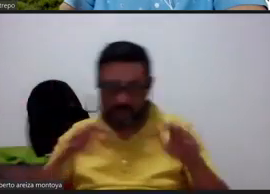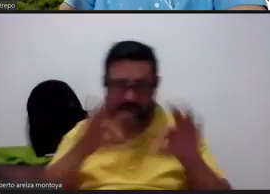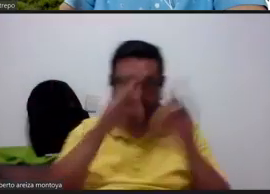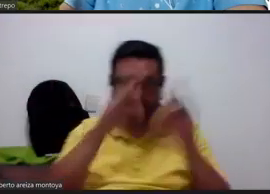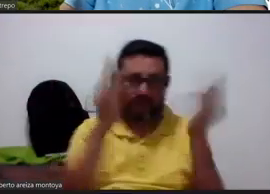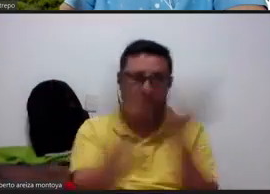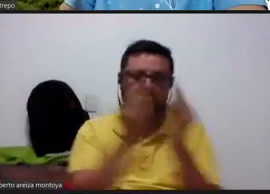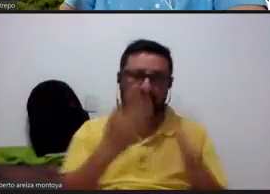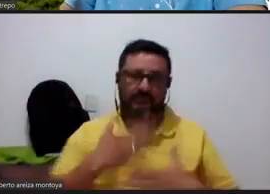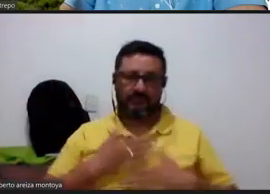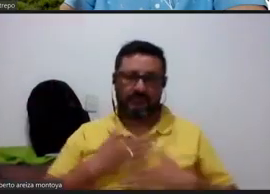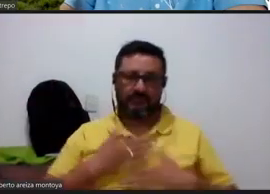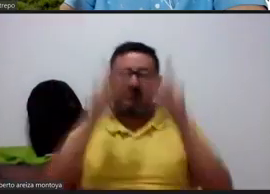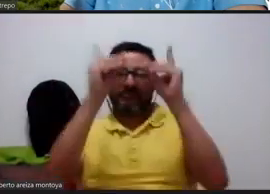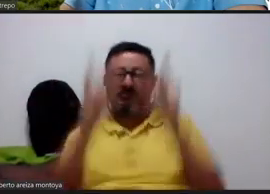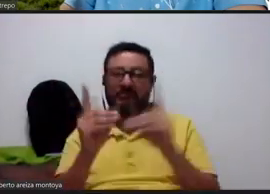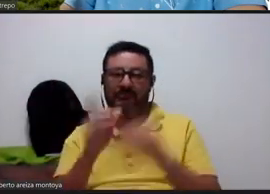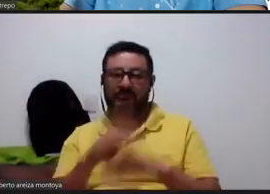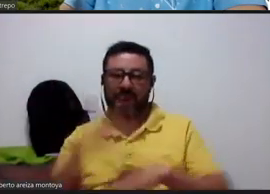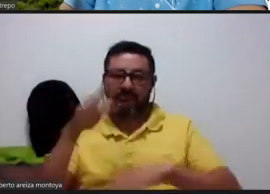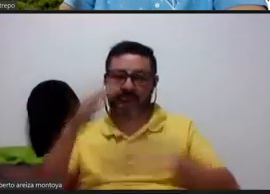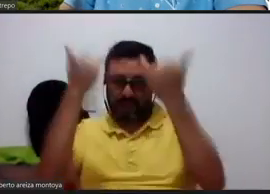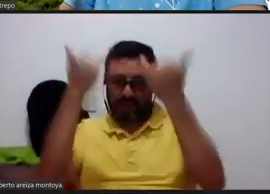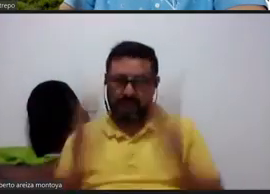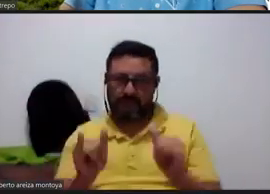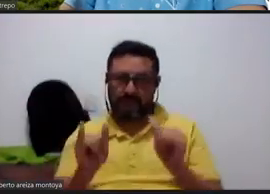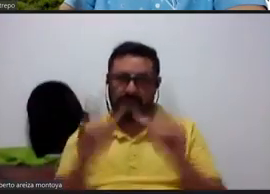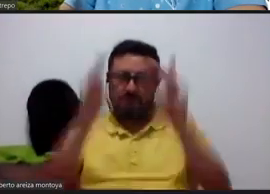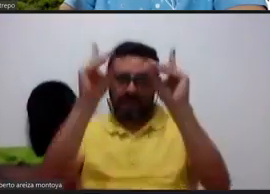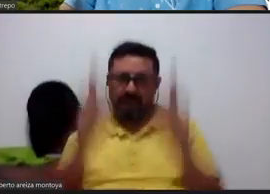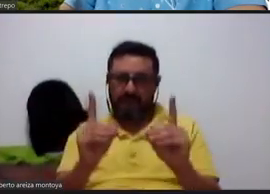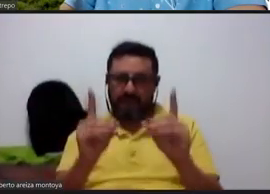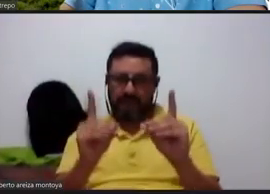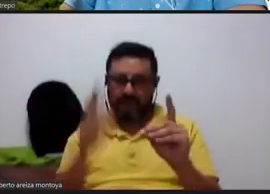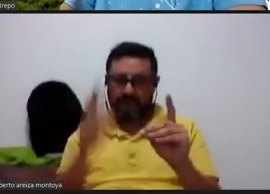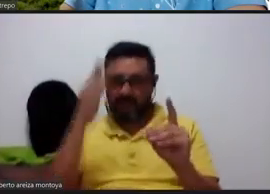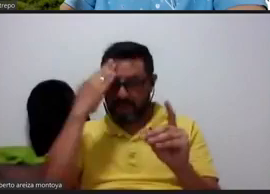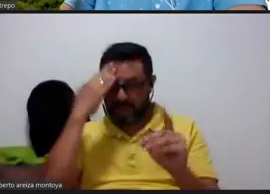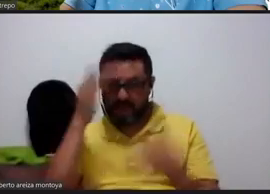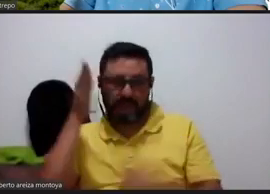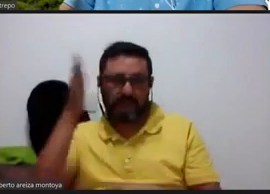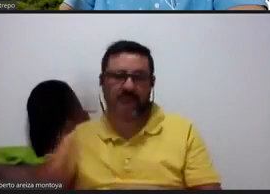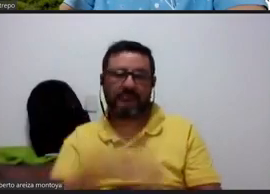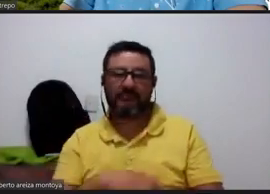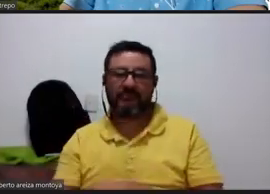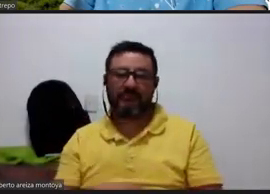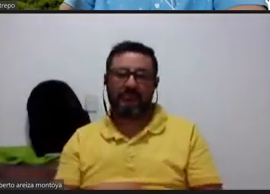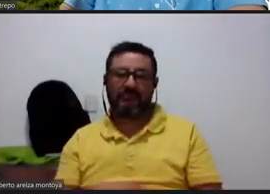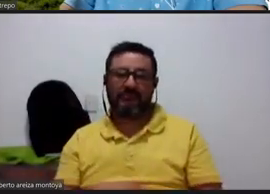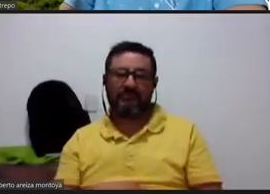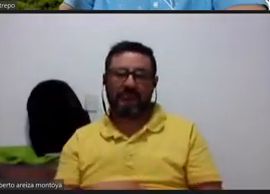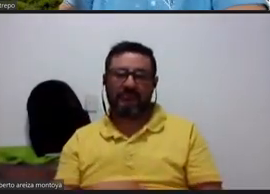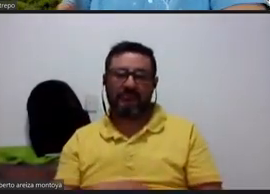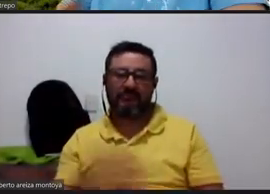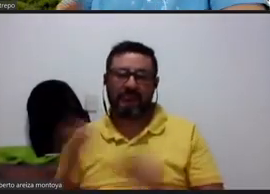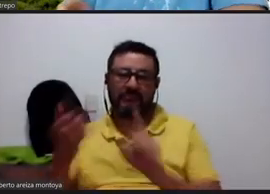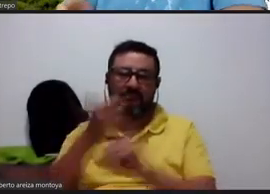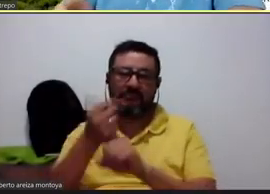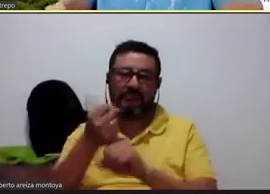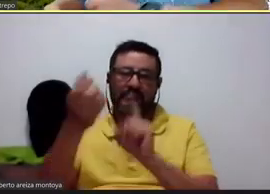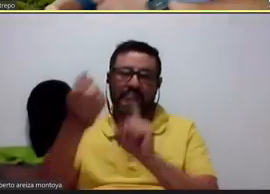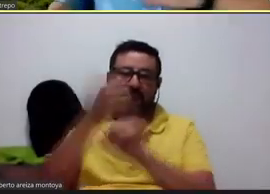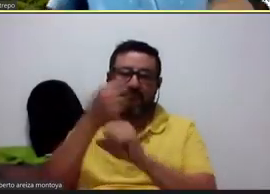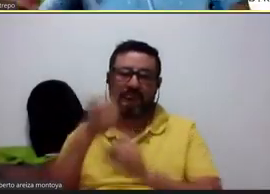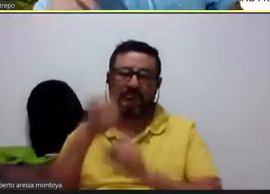decisiones. Pero al final esas decisiones nos van determinando como personas y nos van dando lo que hemos podido conseguir en la vida.